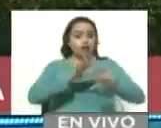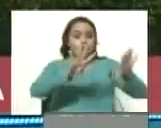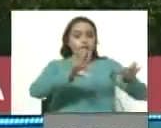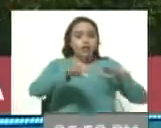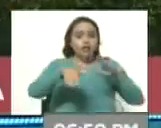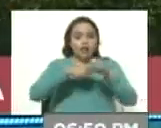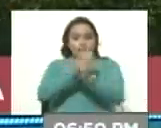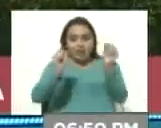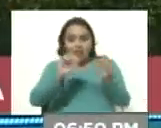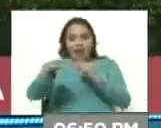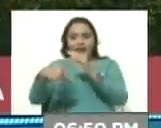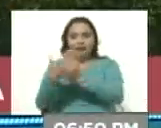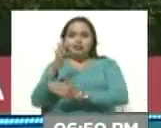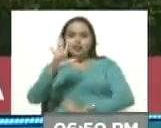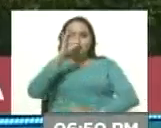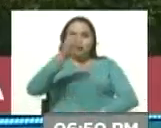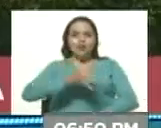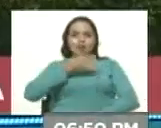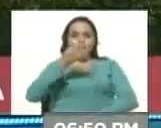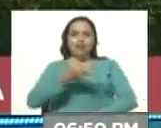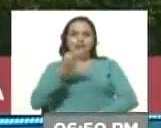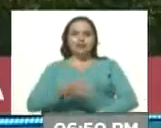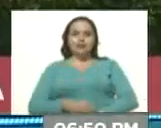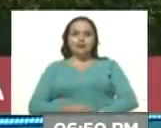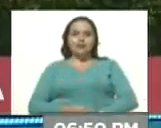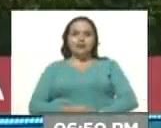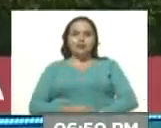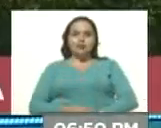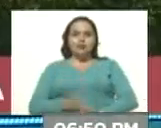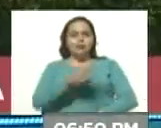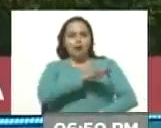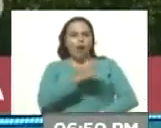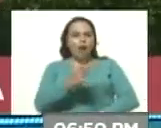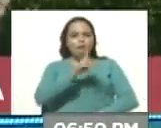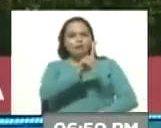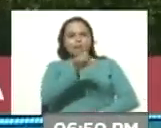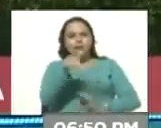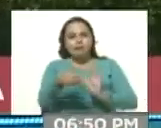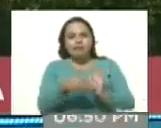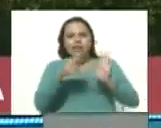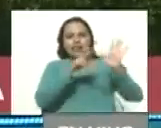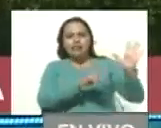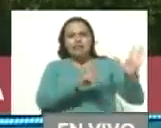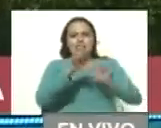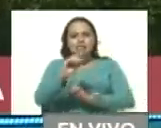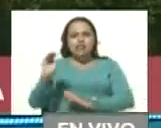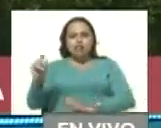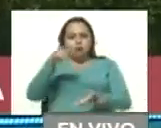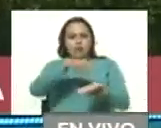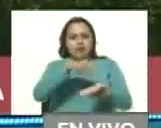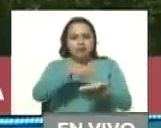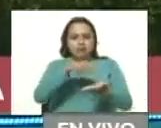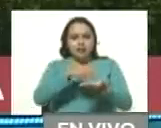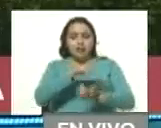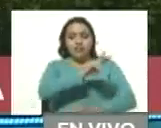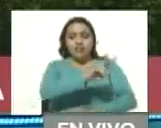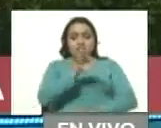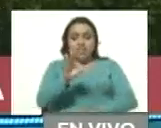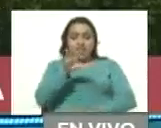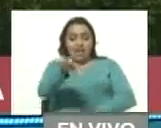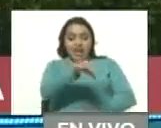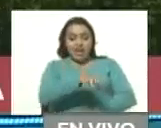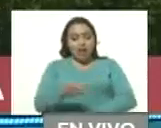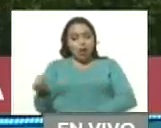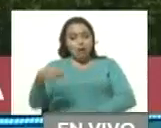y cinco de la tarde hay unos 1.700 participantes de los 23 estados del país el distrito capital hay 12